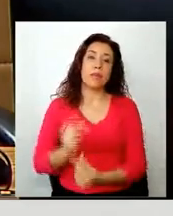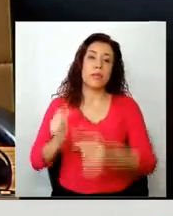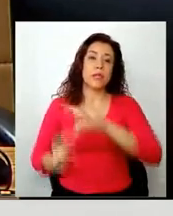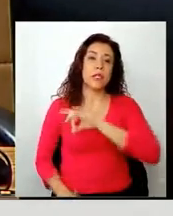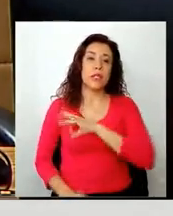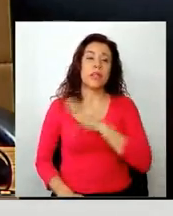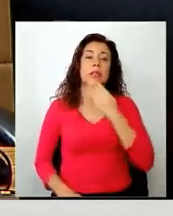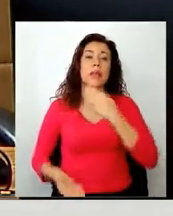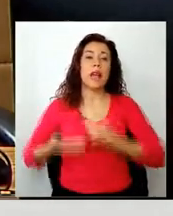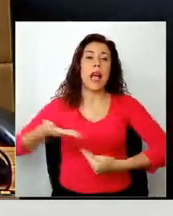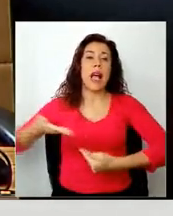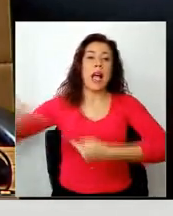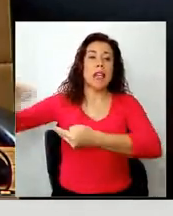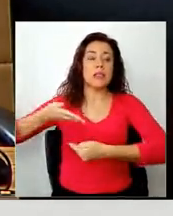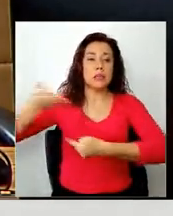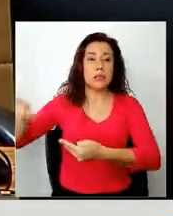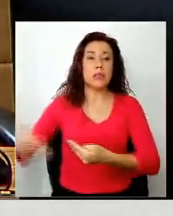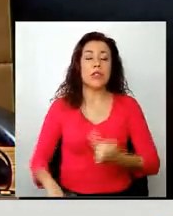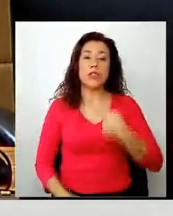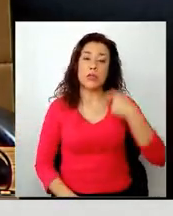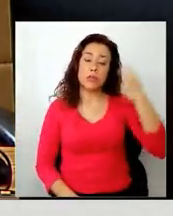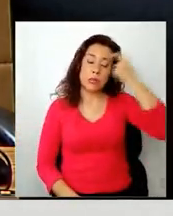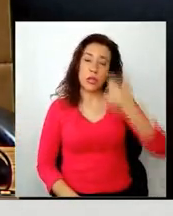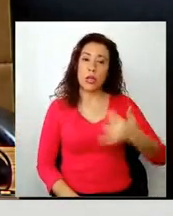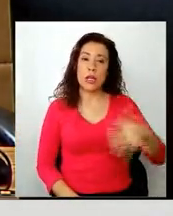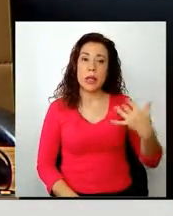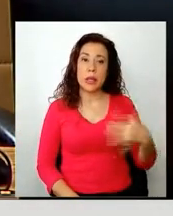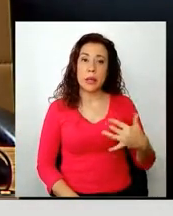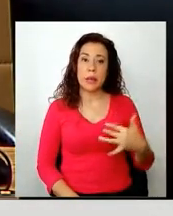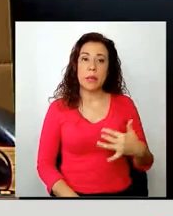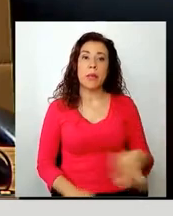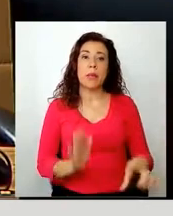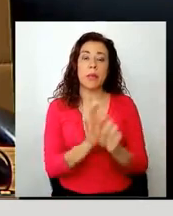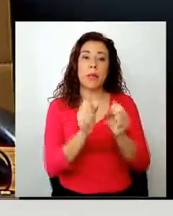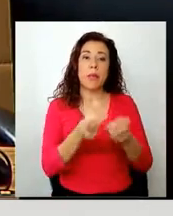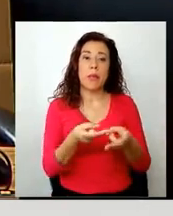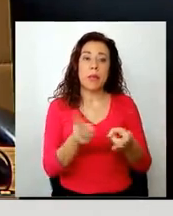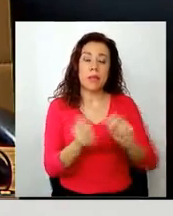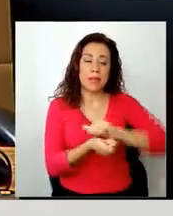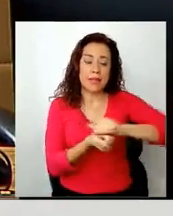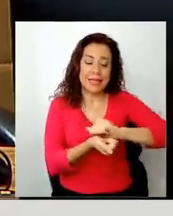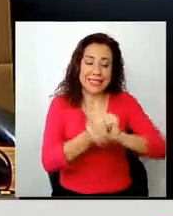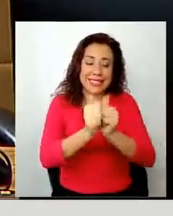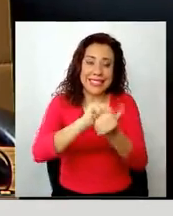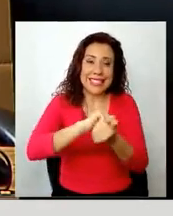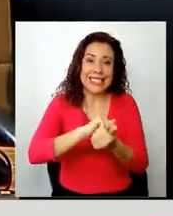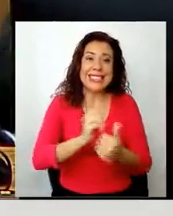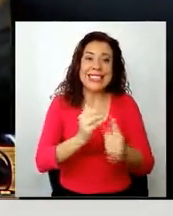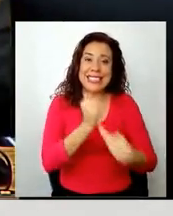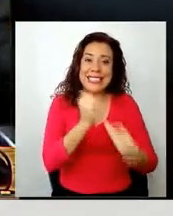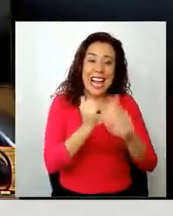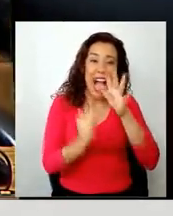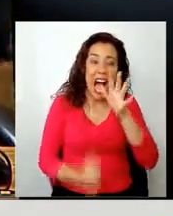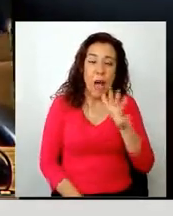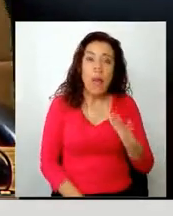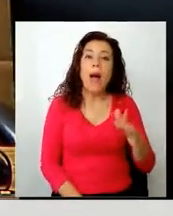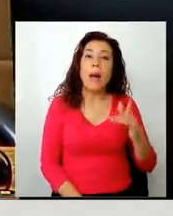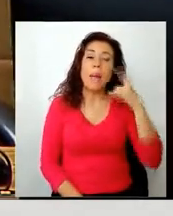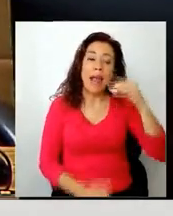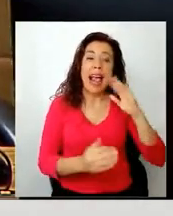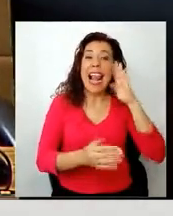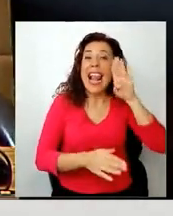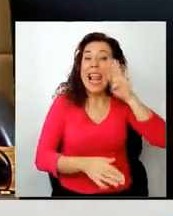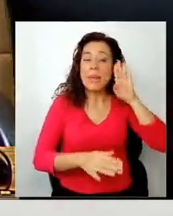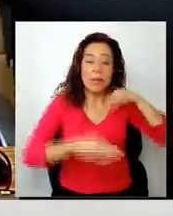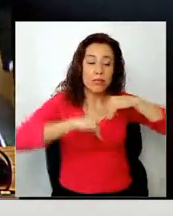por ello me parece indispensable que la ley permita reciclar aguas grises en el ámbito agrícola otorgándoles a los agricultores